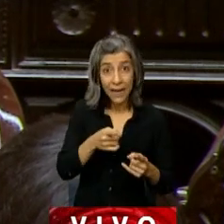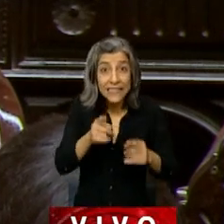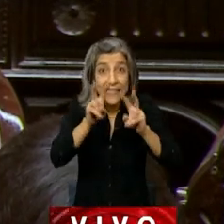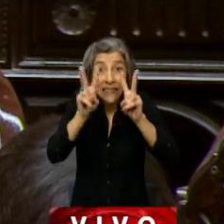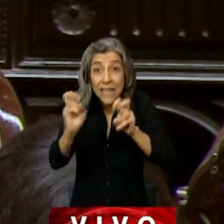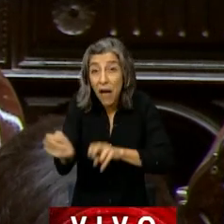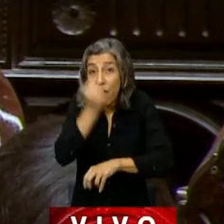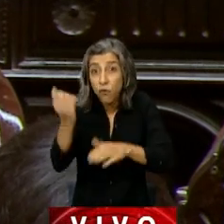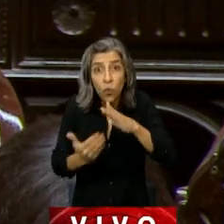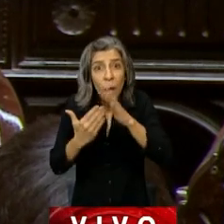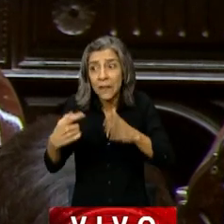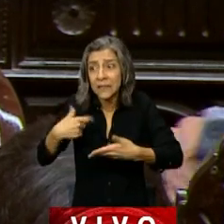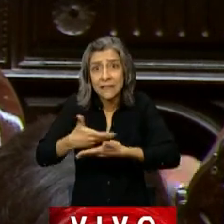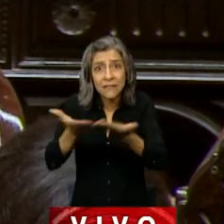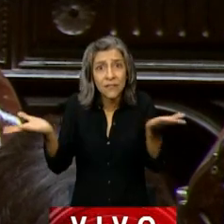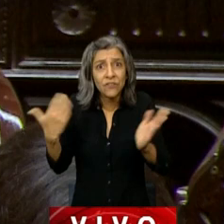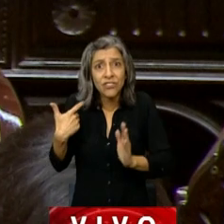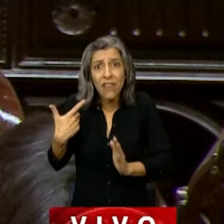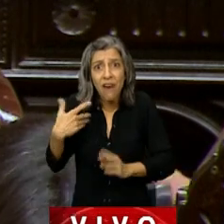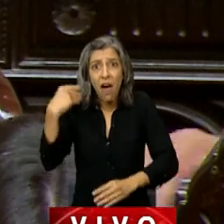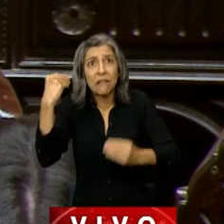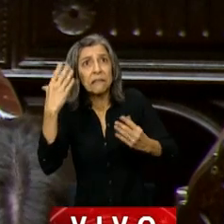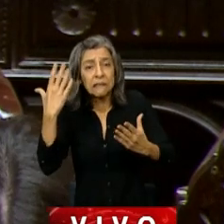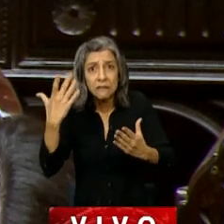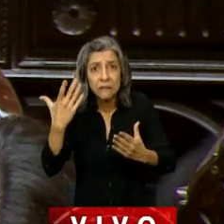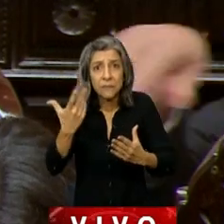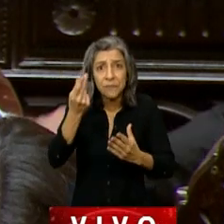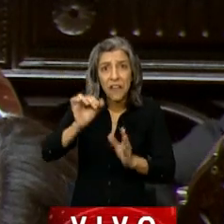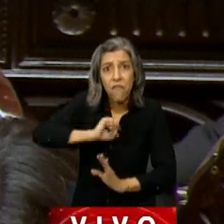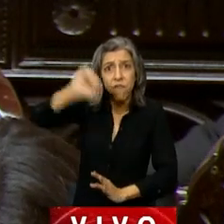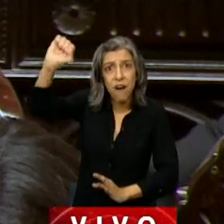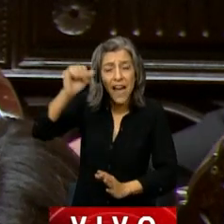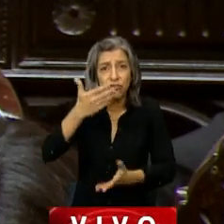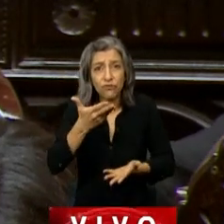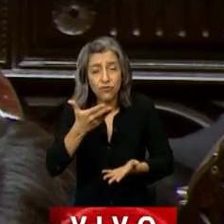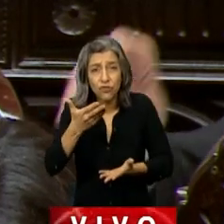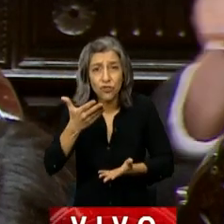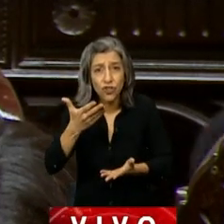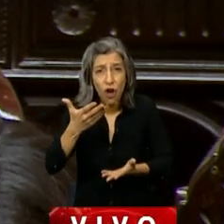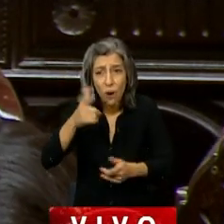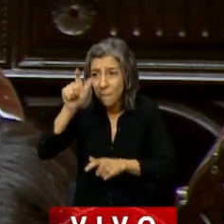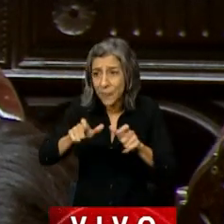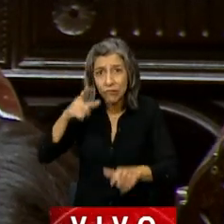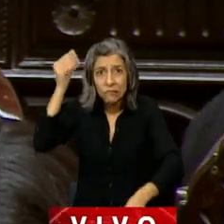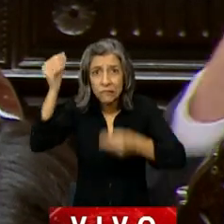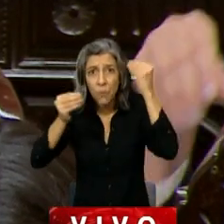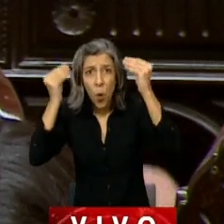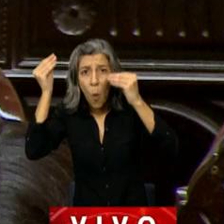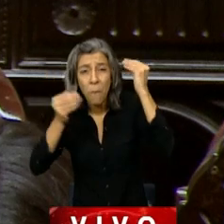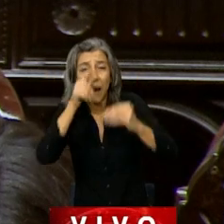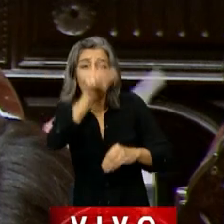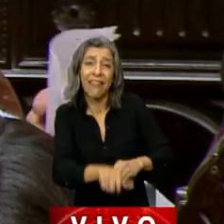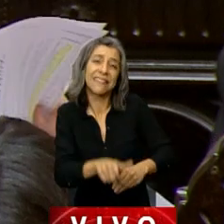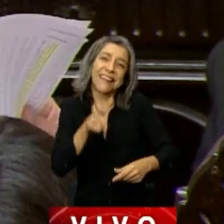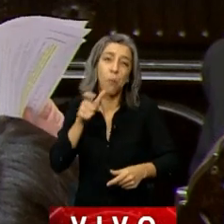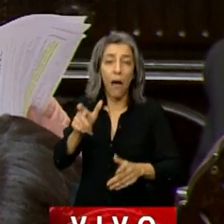que es la inflación. Es el tema que más preocupa a toda la población.